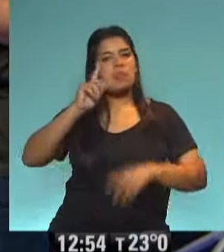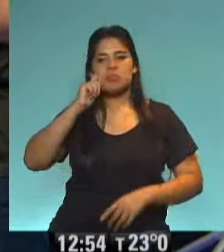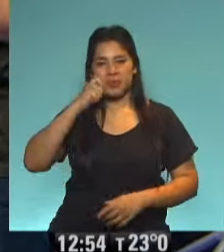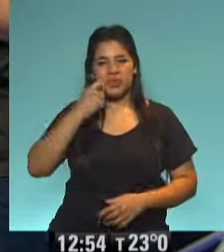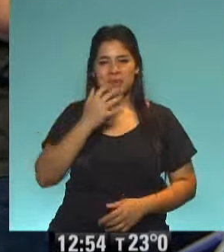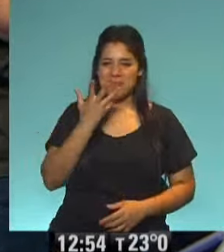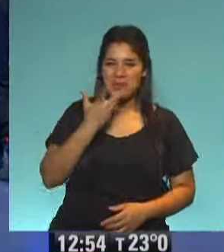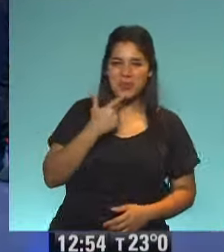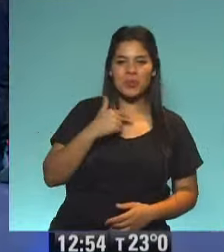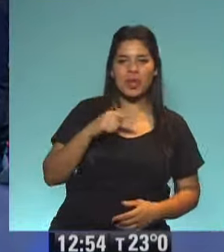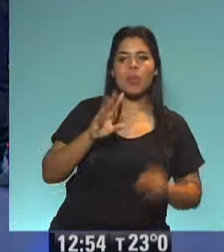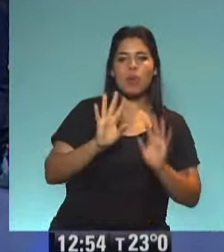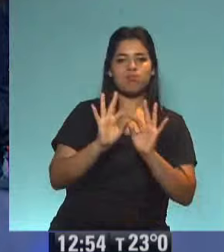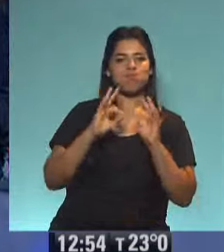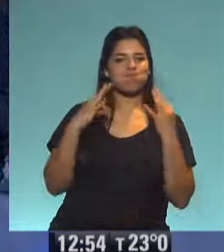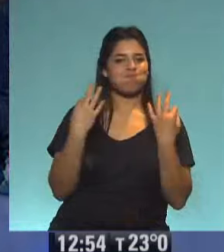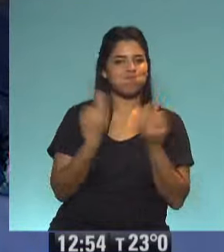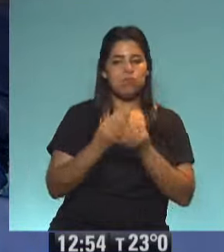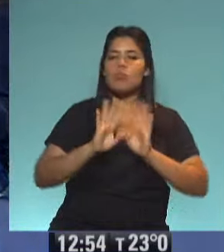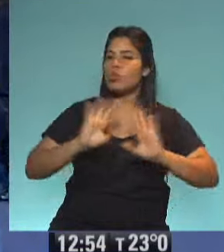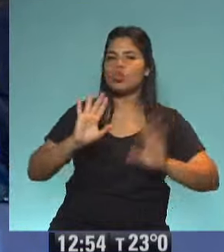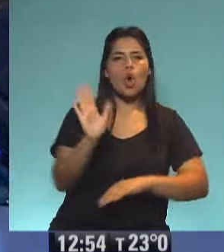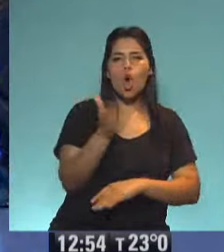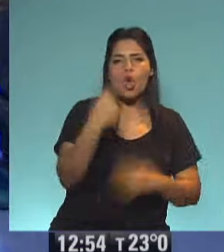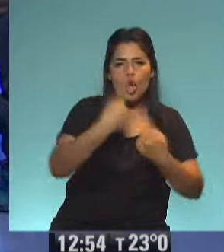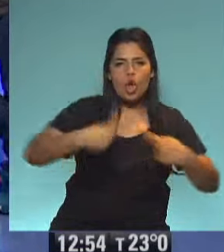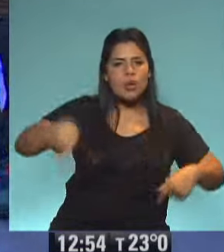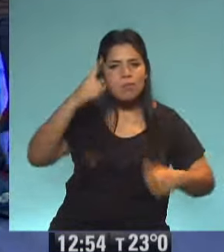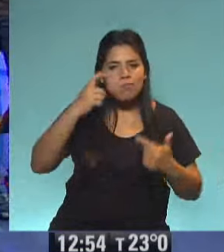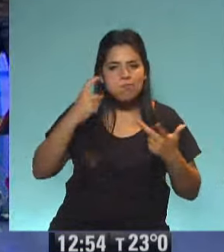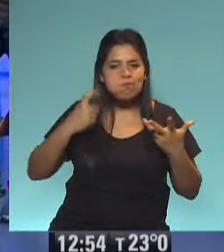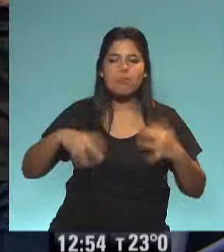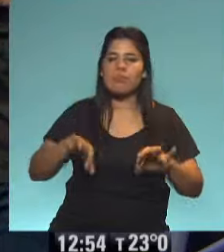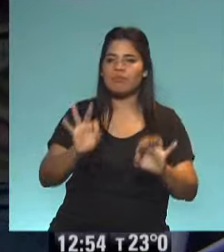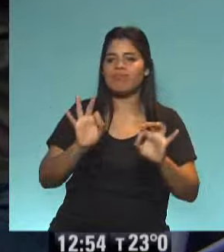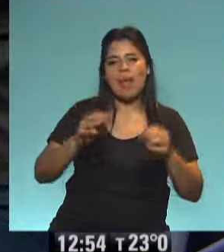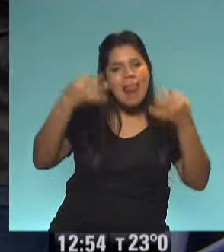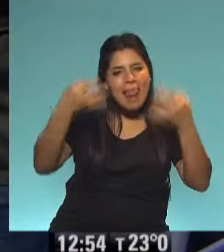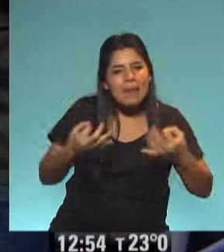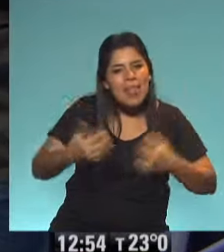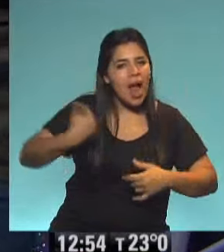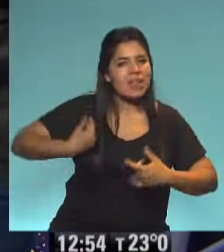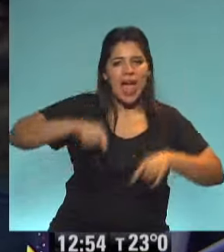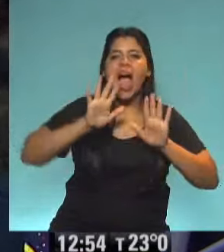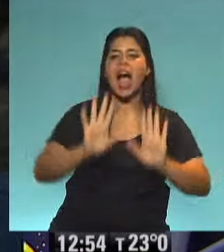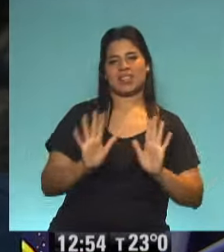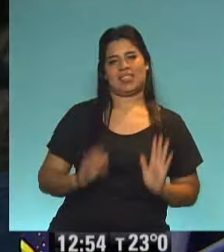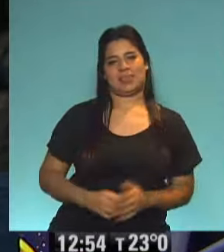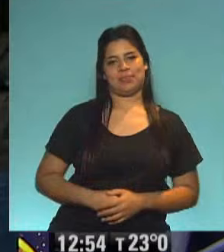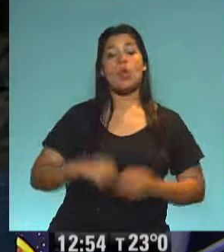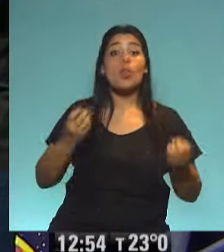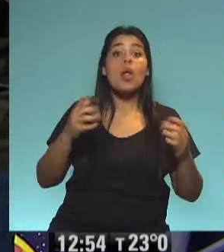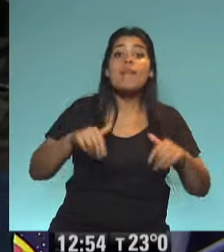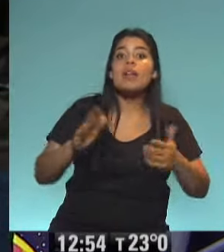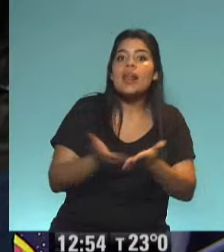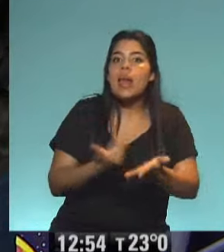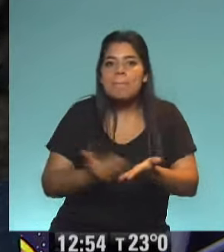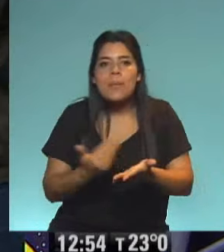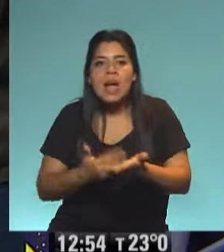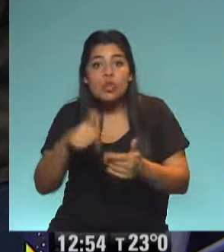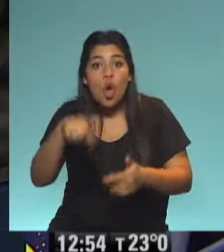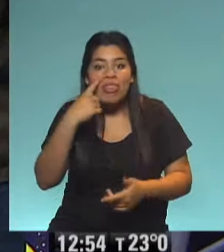lindo cierre que demuestra todo lo que aprendimos. Esta es nuestra verdadera Argentina, ¿no? Bueno, y hablando de lo que aprendimos, tenemos que ver el repaso de este día. ¿De este